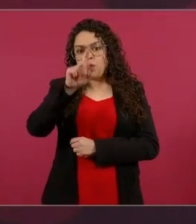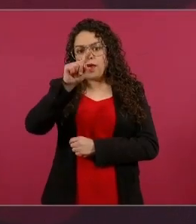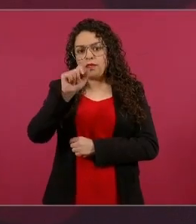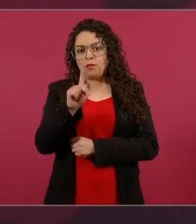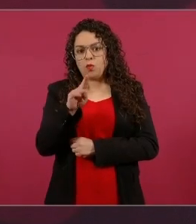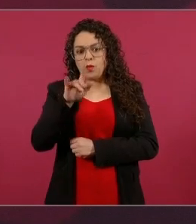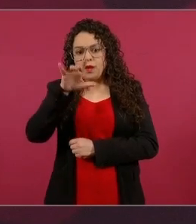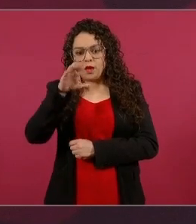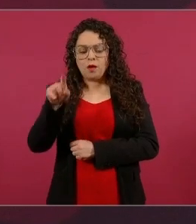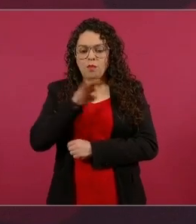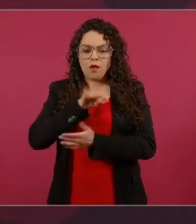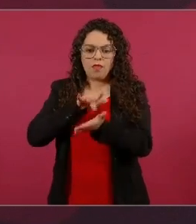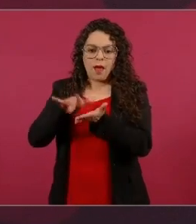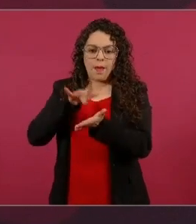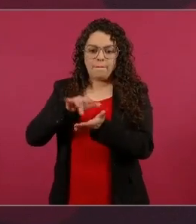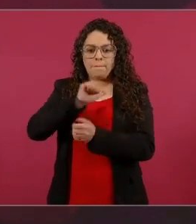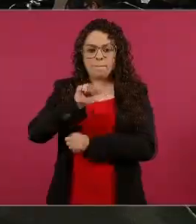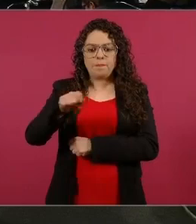cuentaverdades